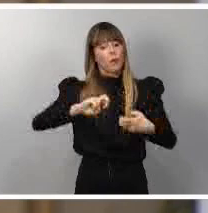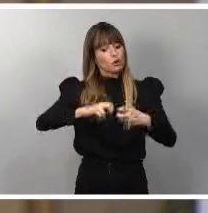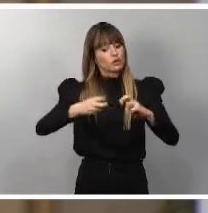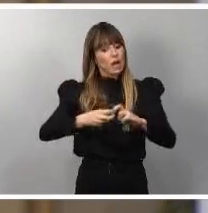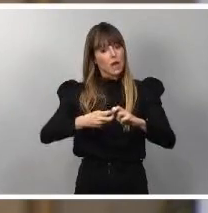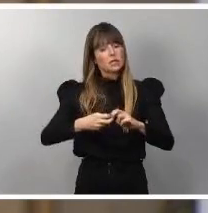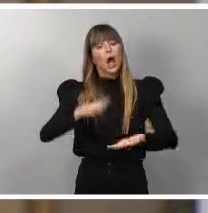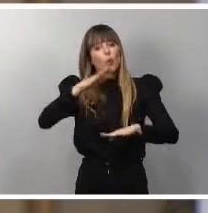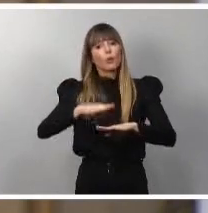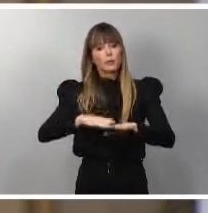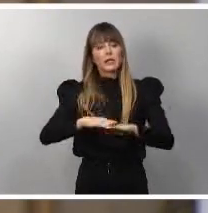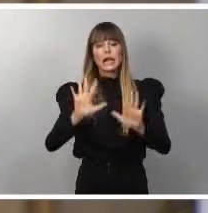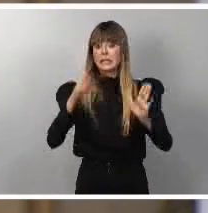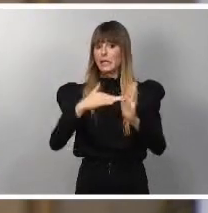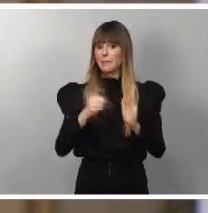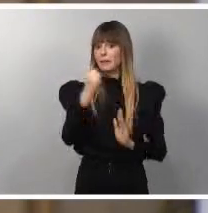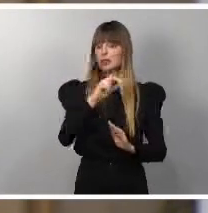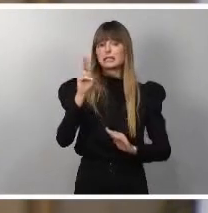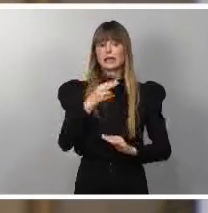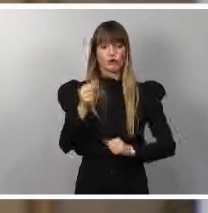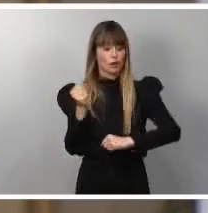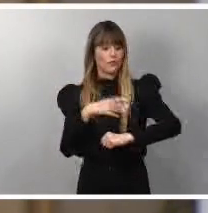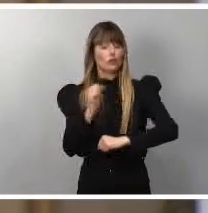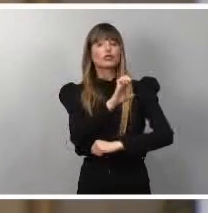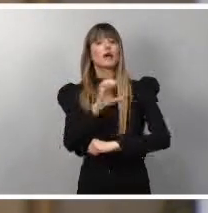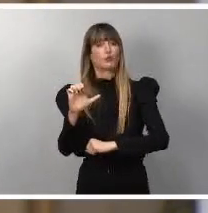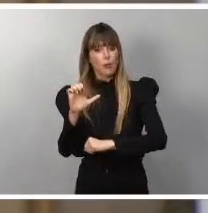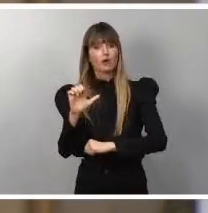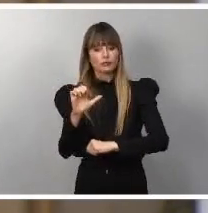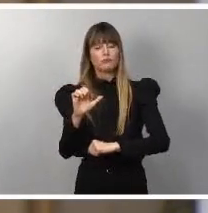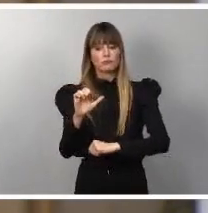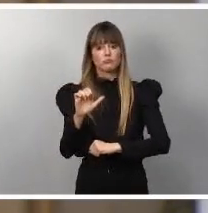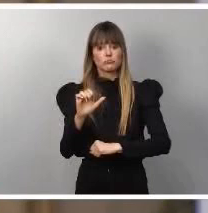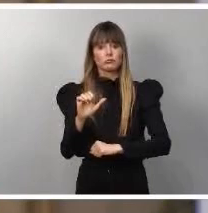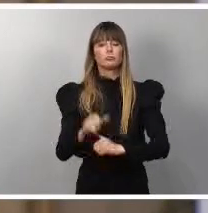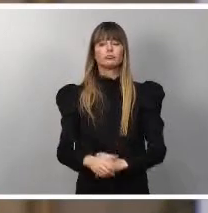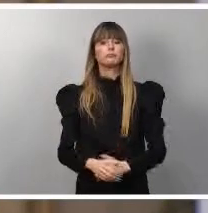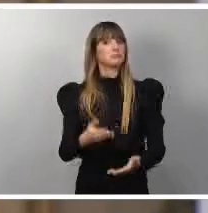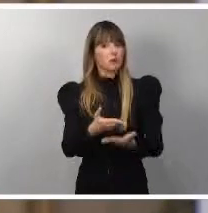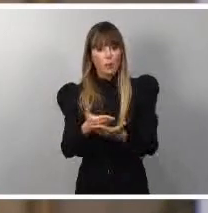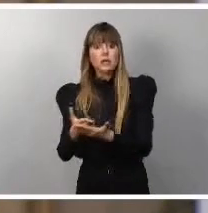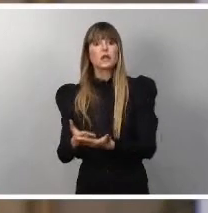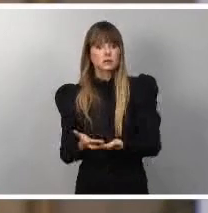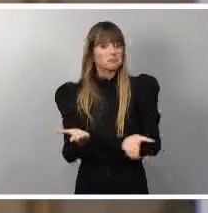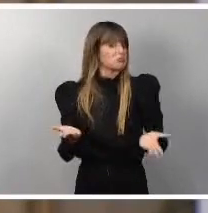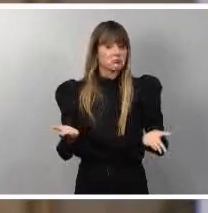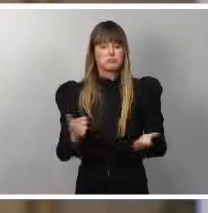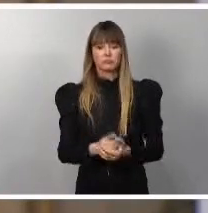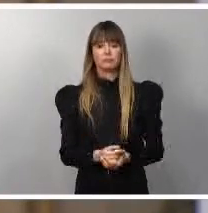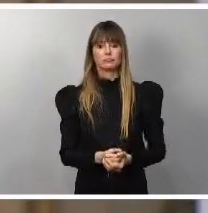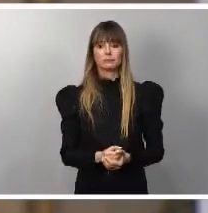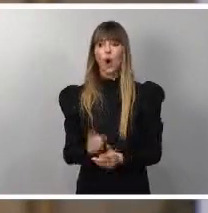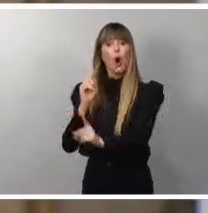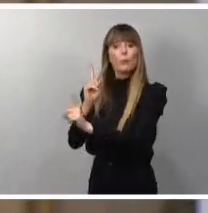para contar con los 10.000 millones de euros de los fondos europeos. Por citar solamente algunas de estas propuestas. Bueno, enfrente tenemos una